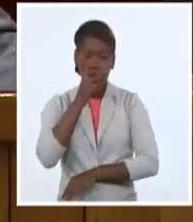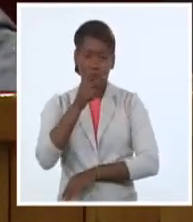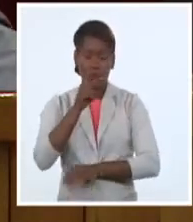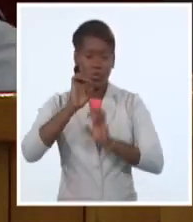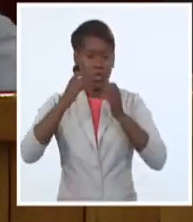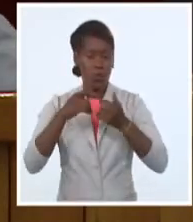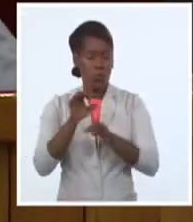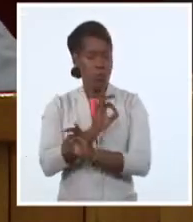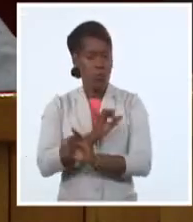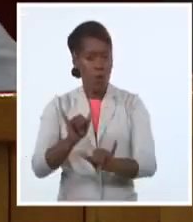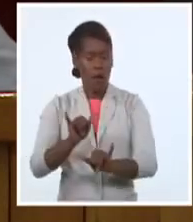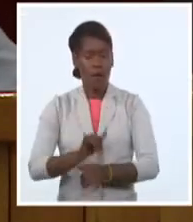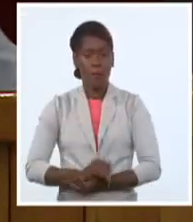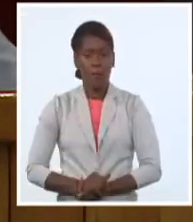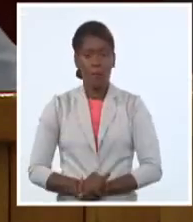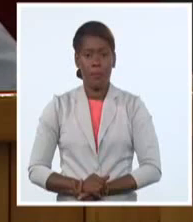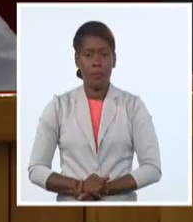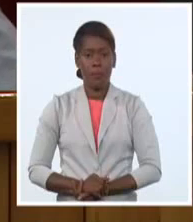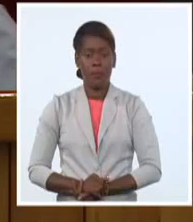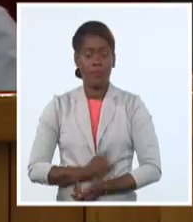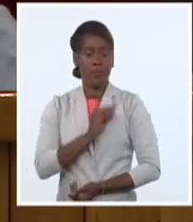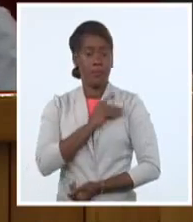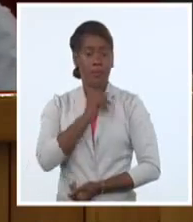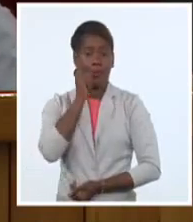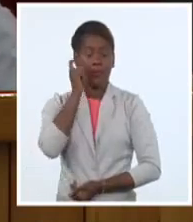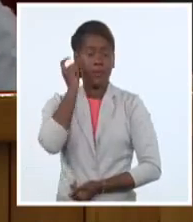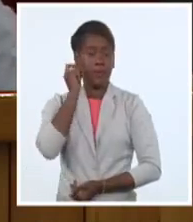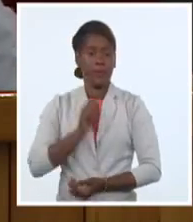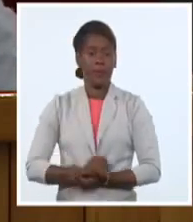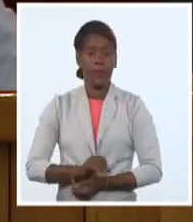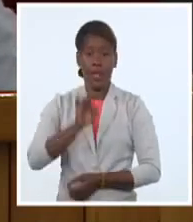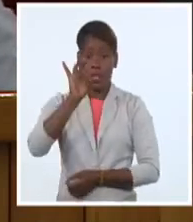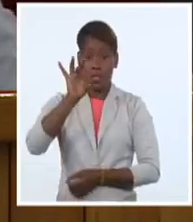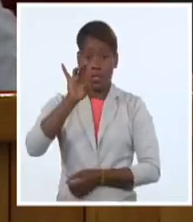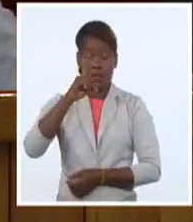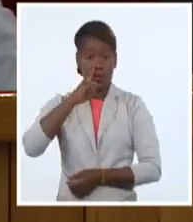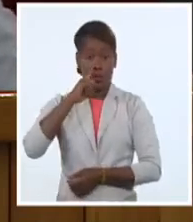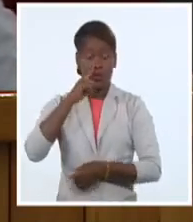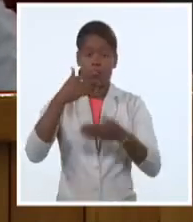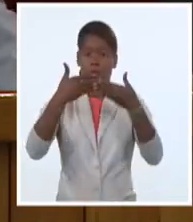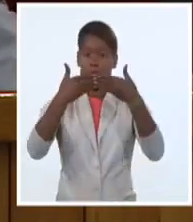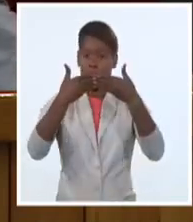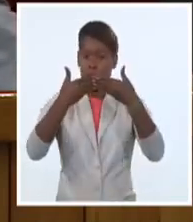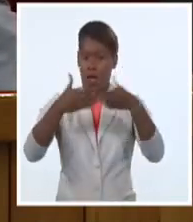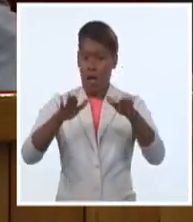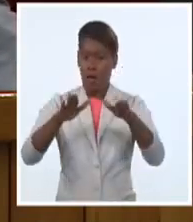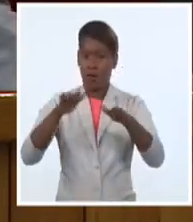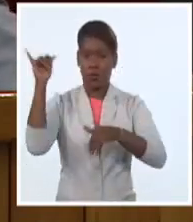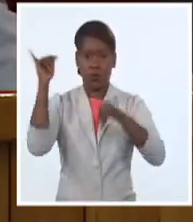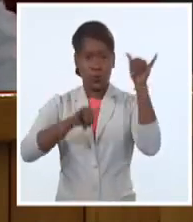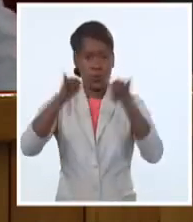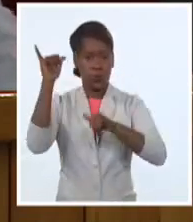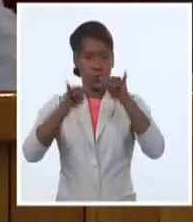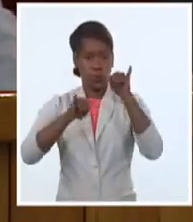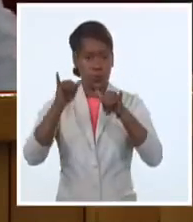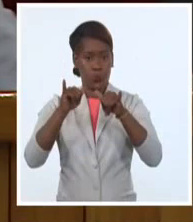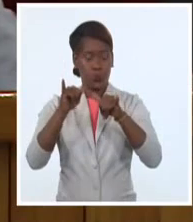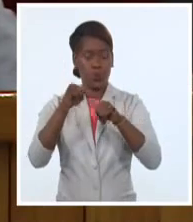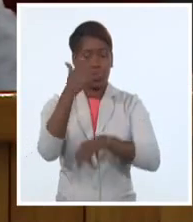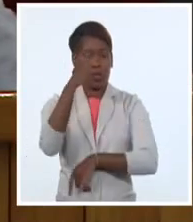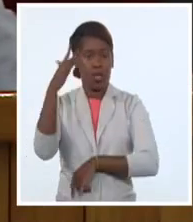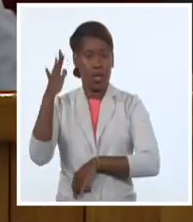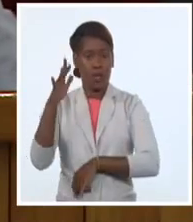Diputadas, diputados, el 15 de noviembre Cuba reabrirá sus fronteras. Los estudiantes retornarán a la